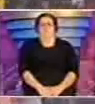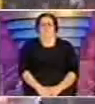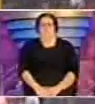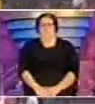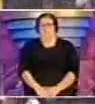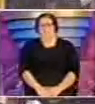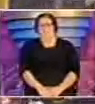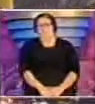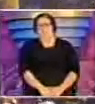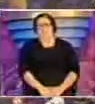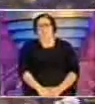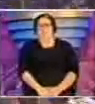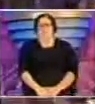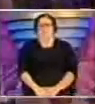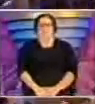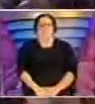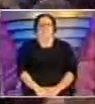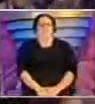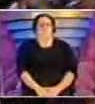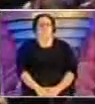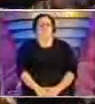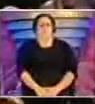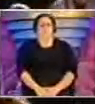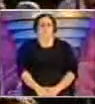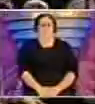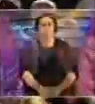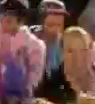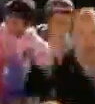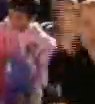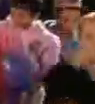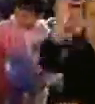Esta ha sido la primera de las 9 murgas que van a competir esta noche por hacerse con esa plaza.